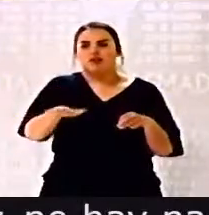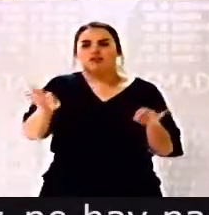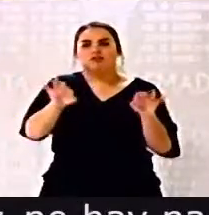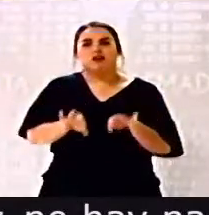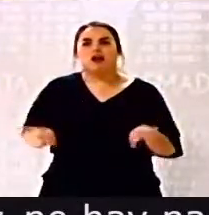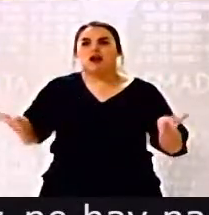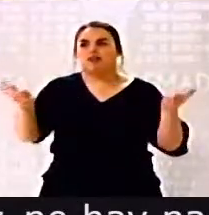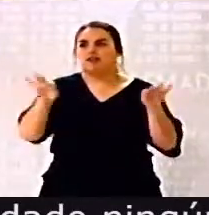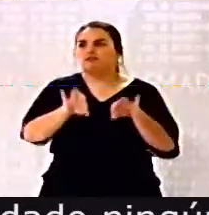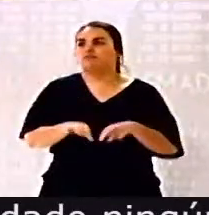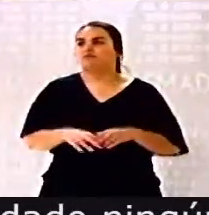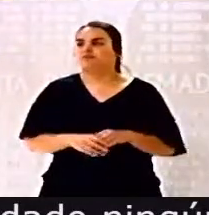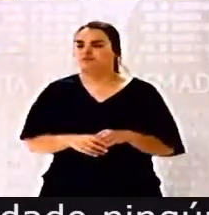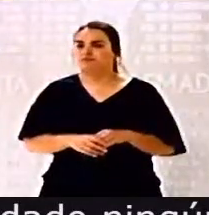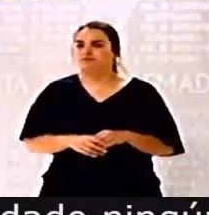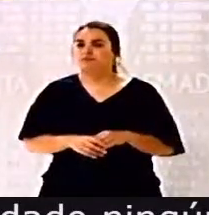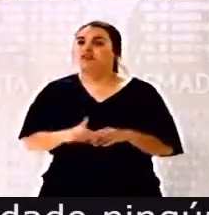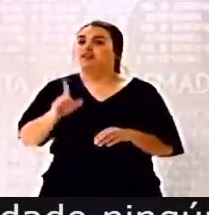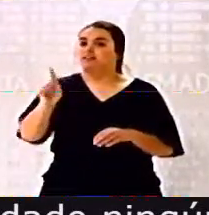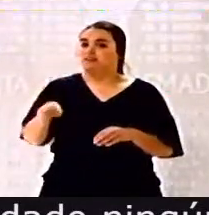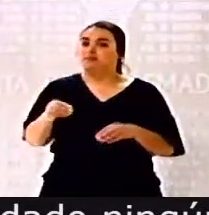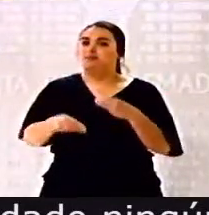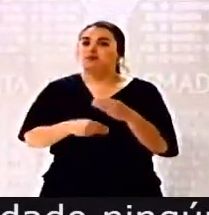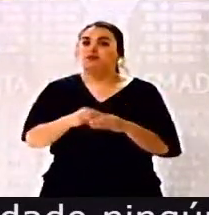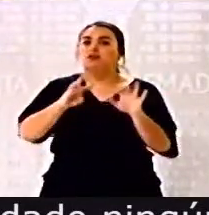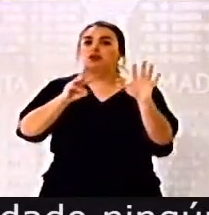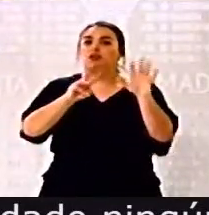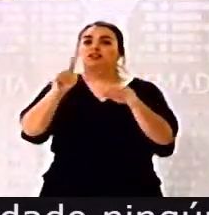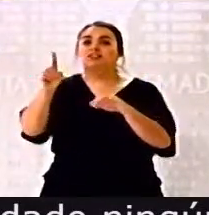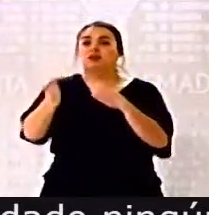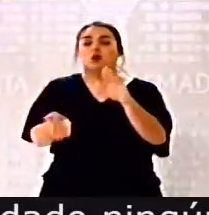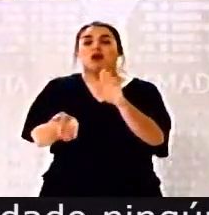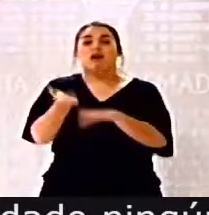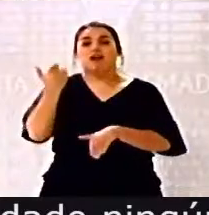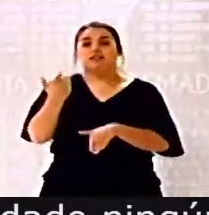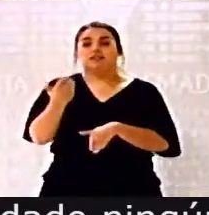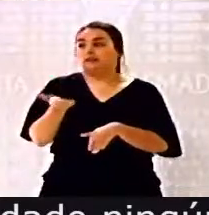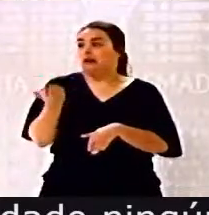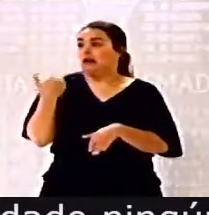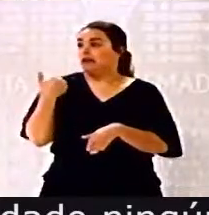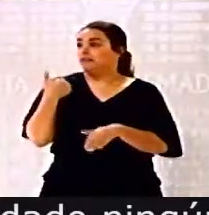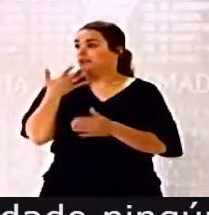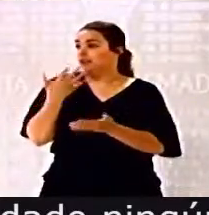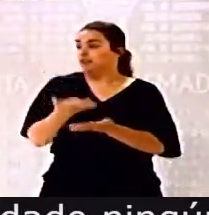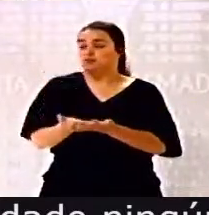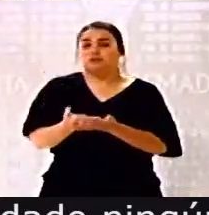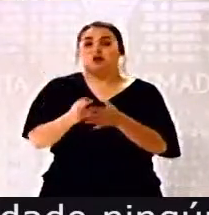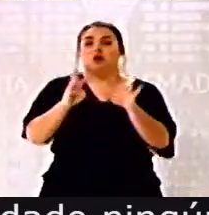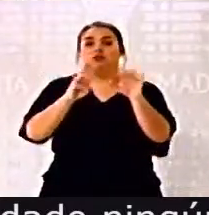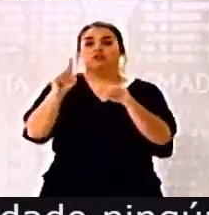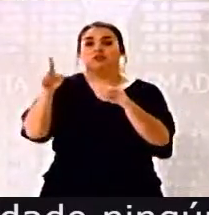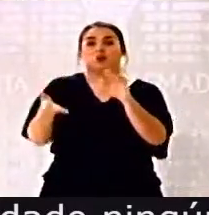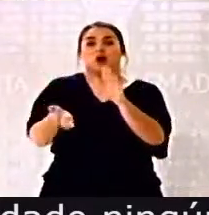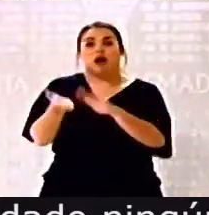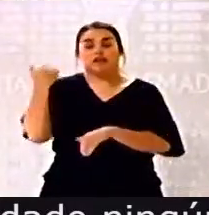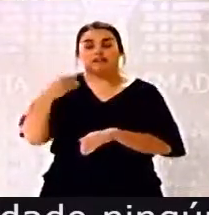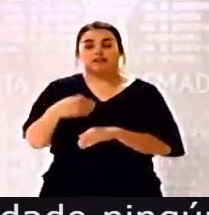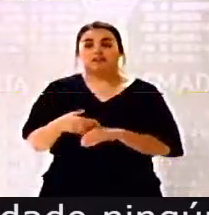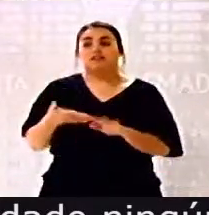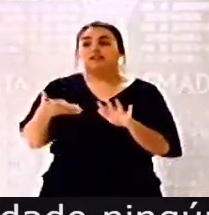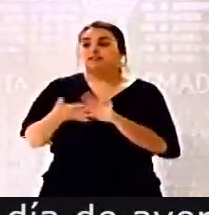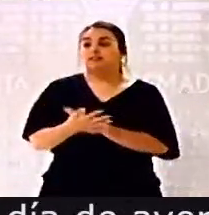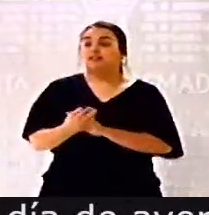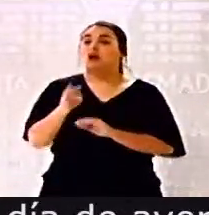fallecido y hemos dado 81 altas con respecto al día de ayer, 81 altas. Es decir, 81